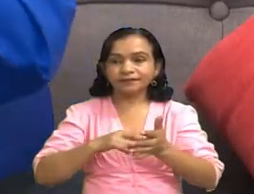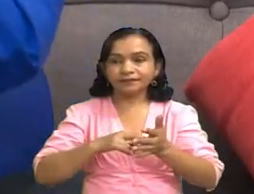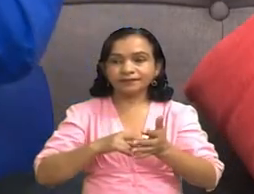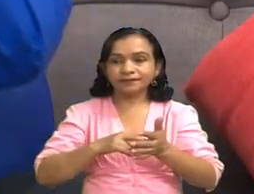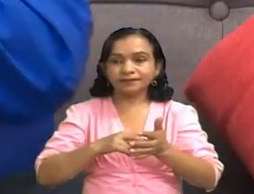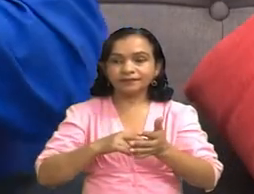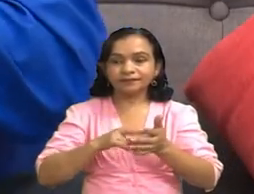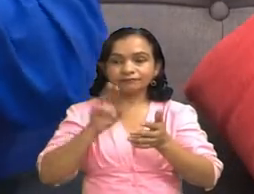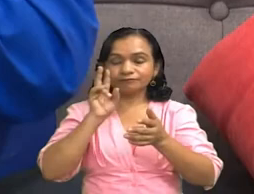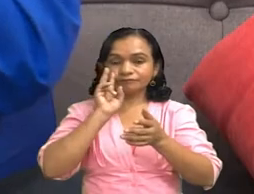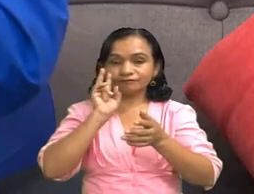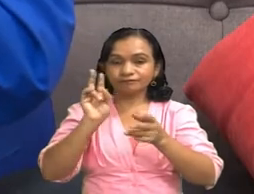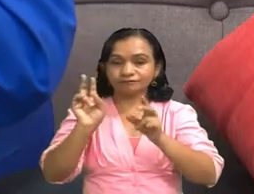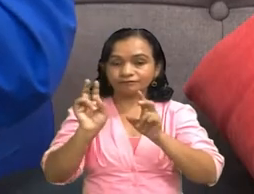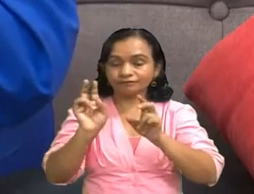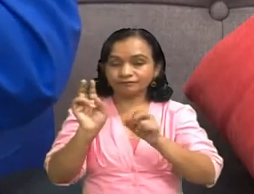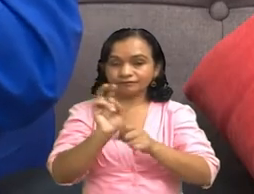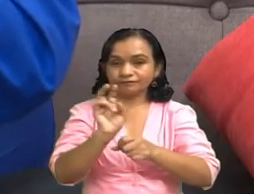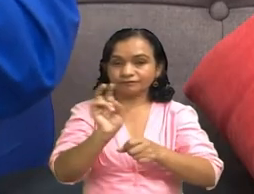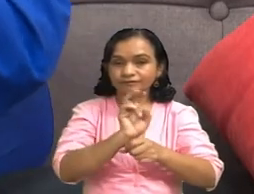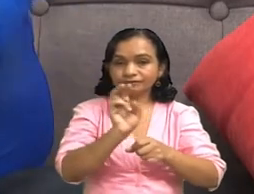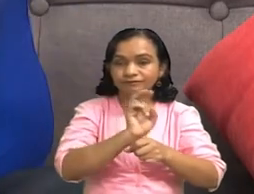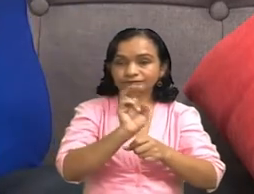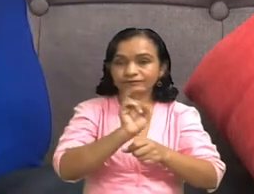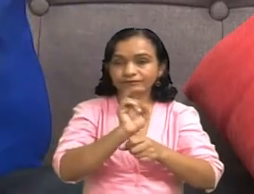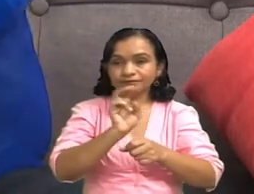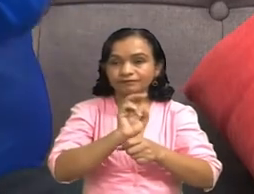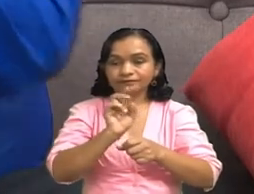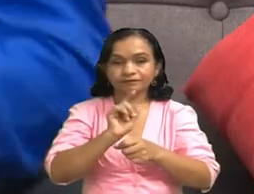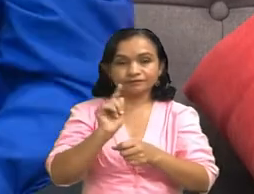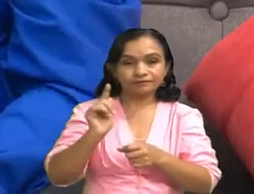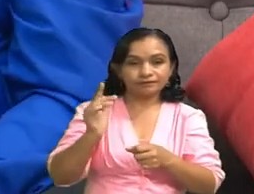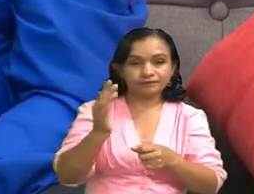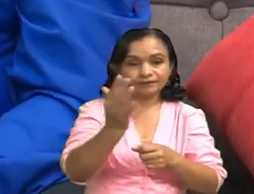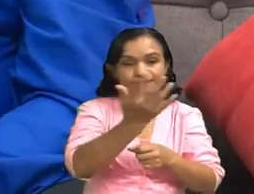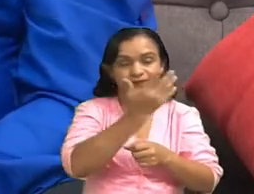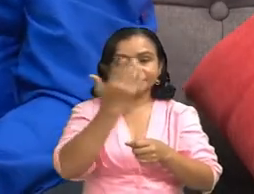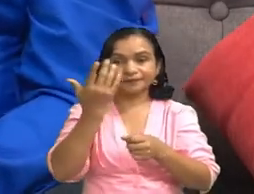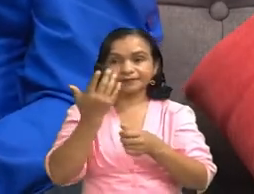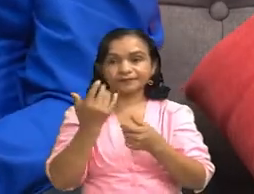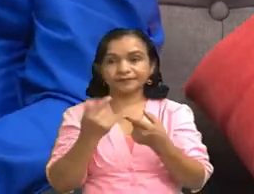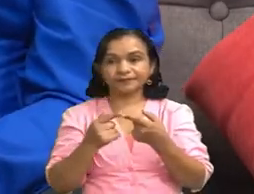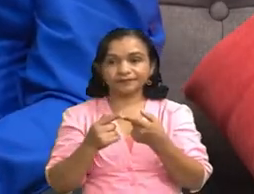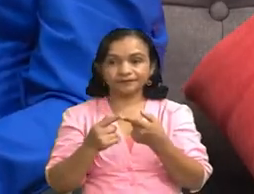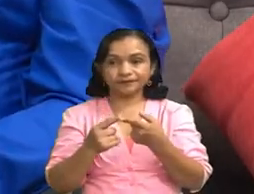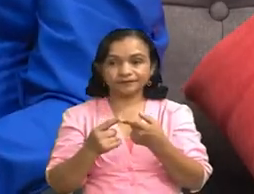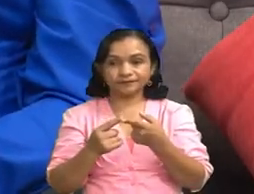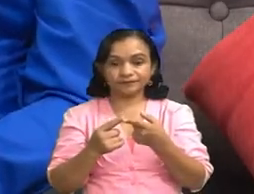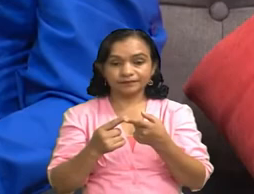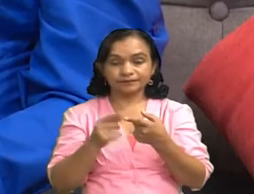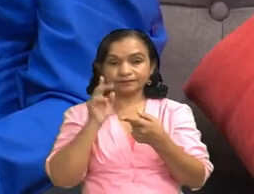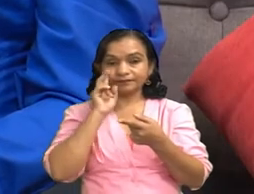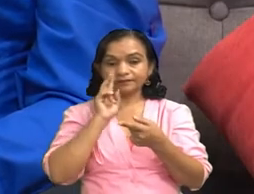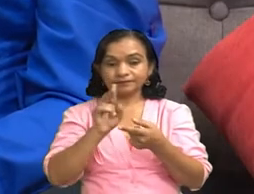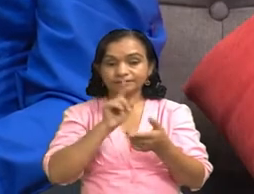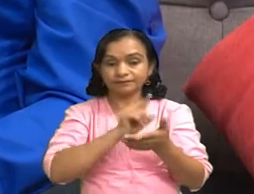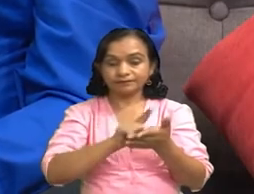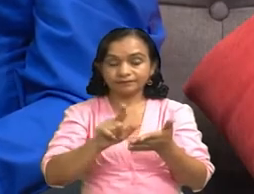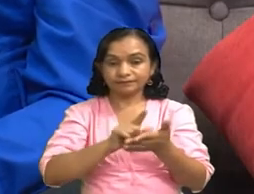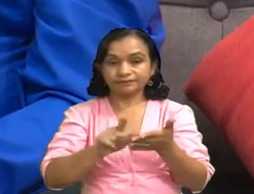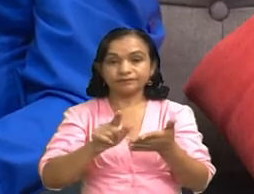están bajo vigilancia fitosanitaria y de todo el sistema. Tienen que estar las líneas de trazabilidad para llevar la